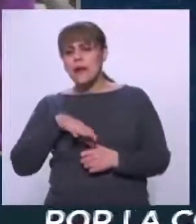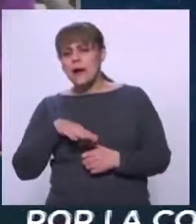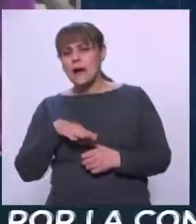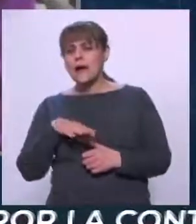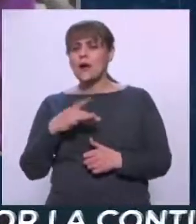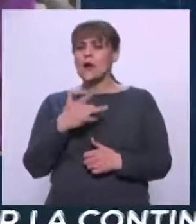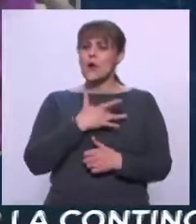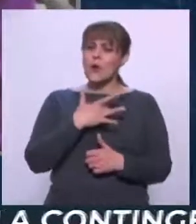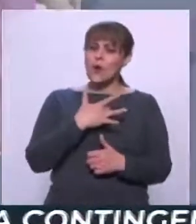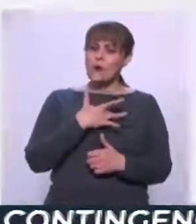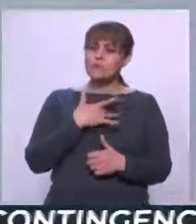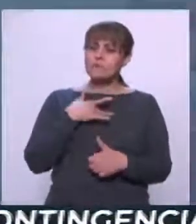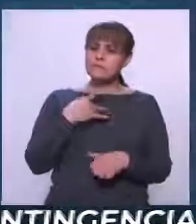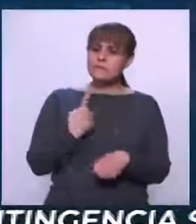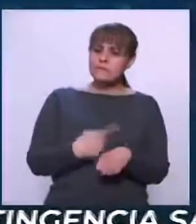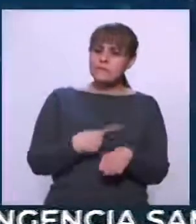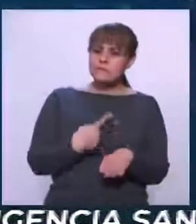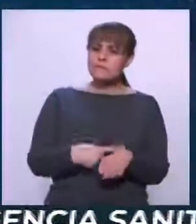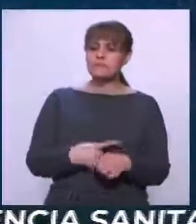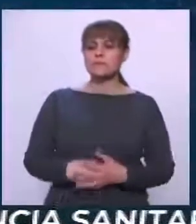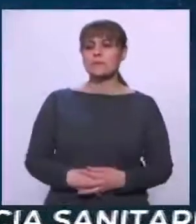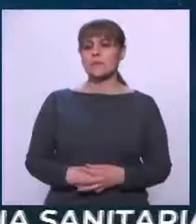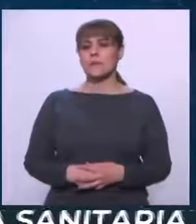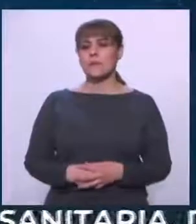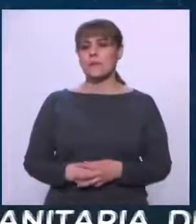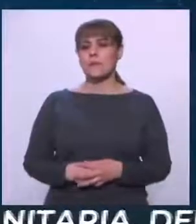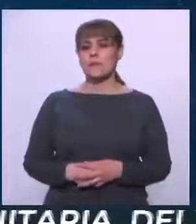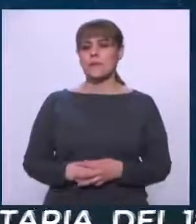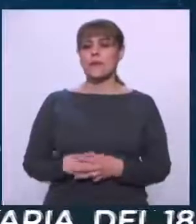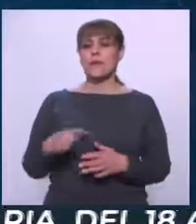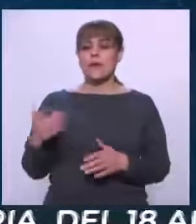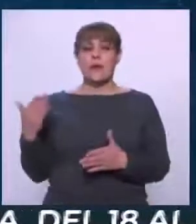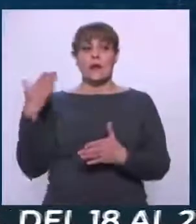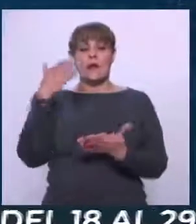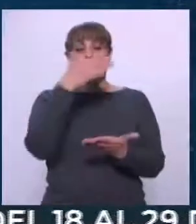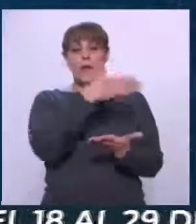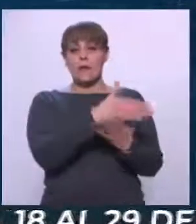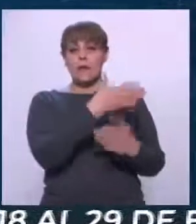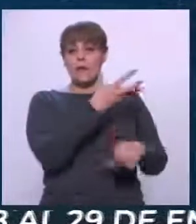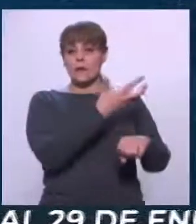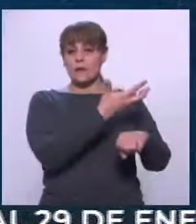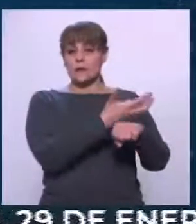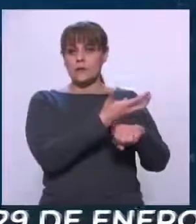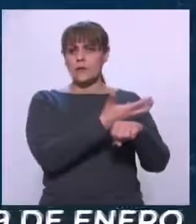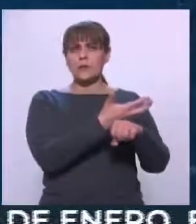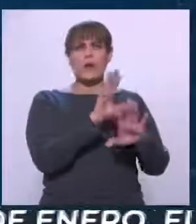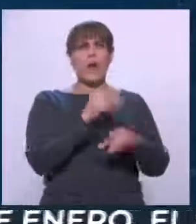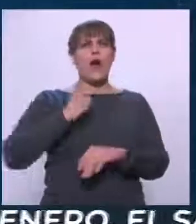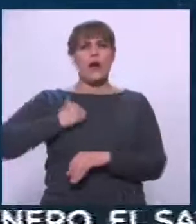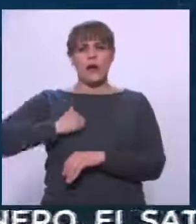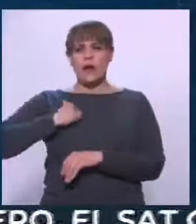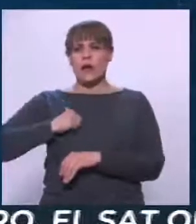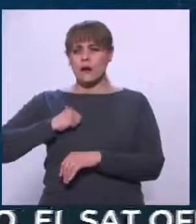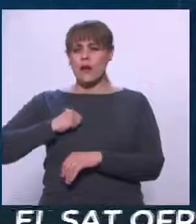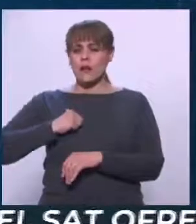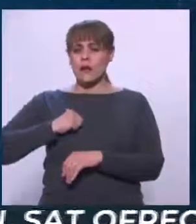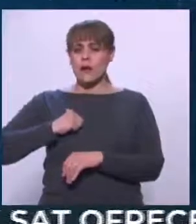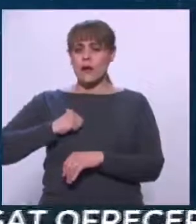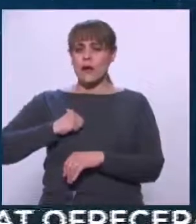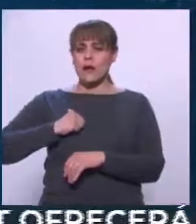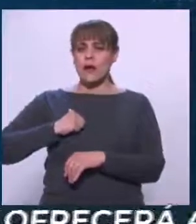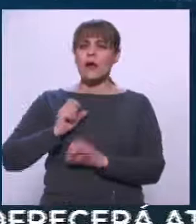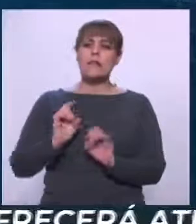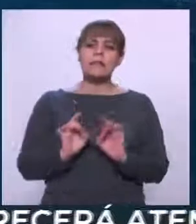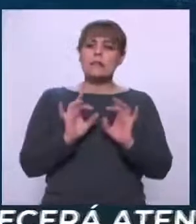del corazón, e iba a Estados Unidos, no, creo que a Canadá, de vez